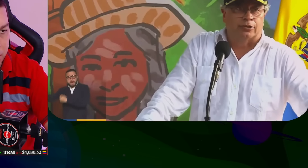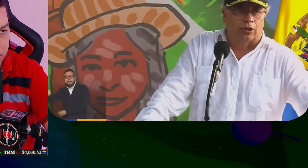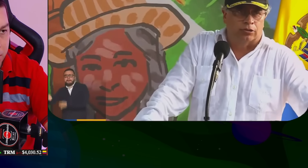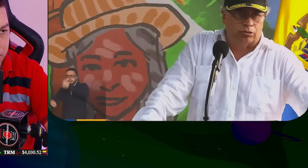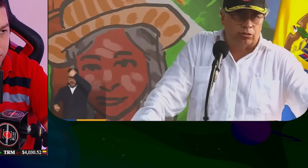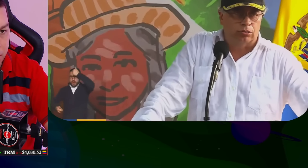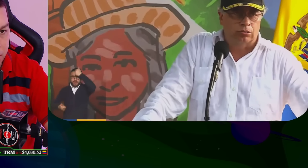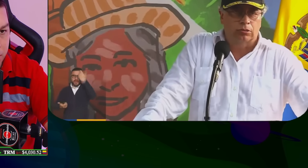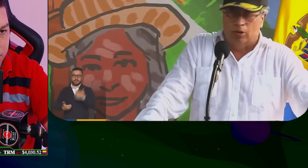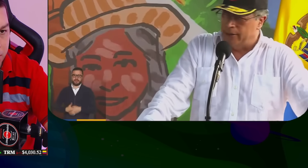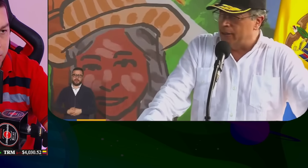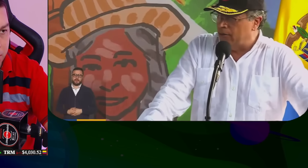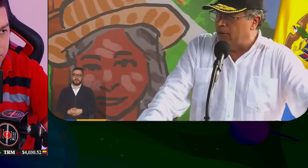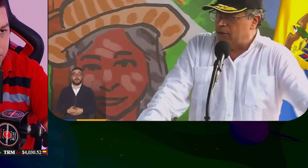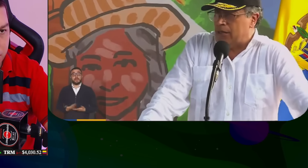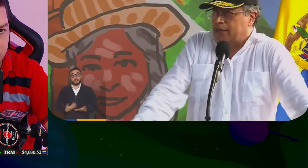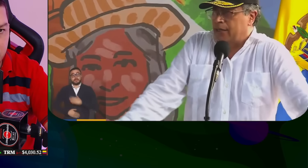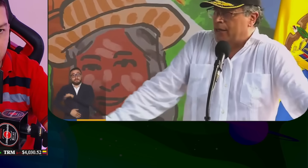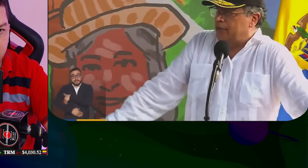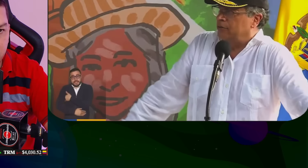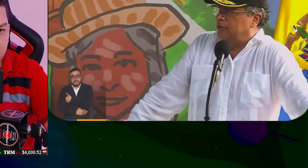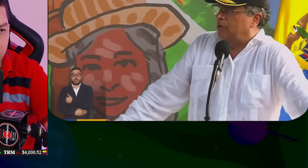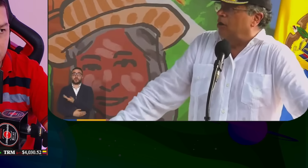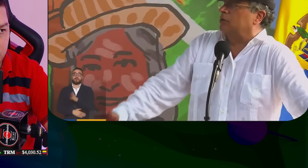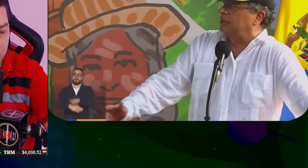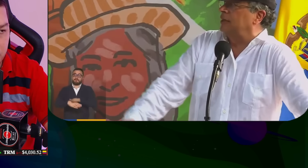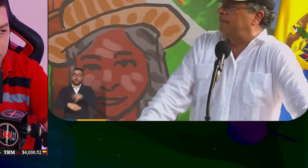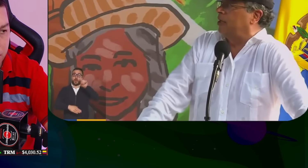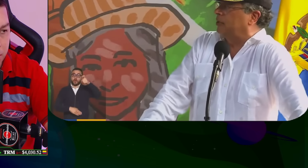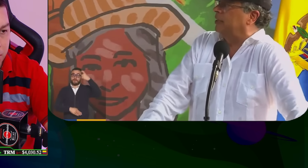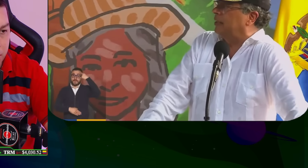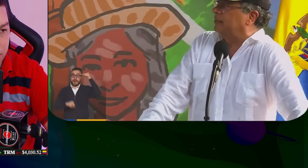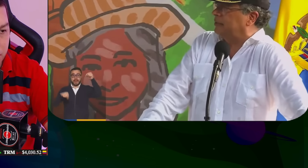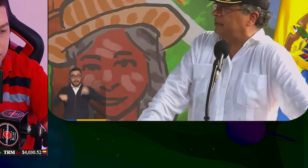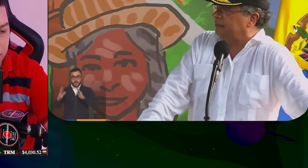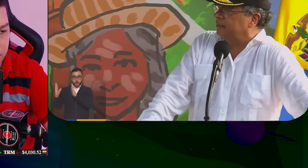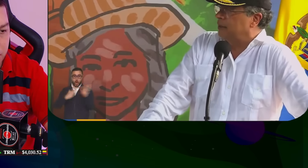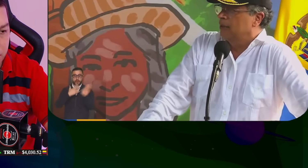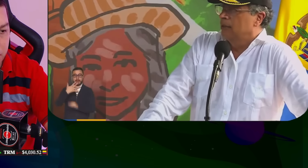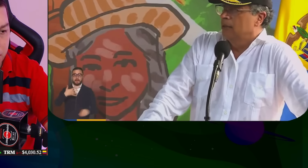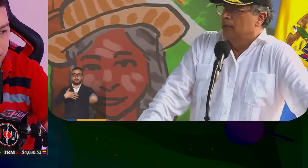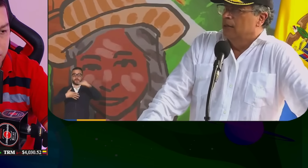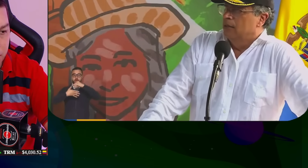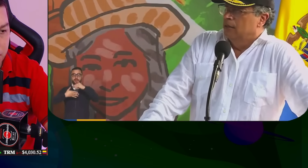Entonces, ministros, gobernador, aquí hay un orden de prioridades.